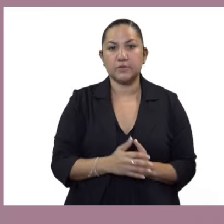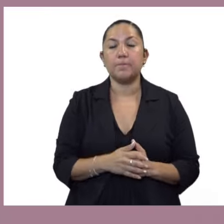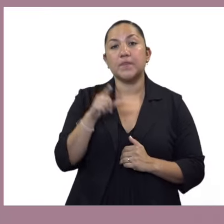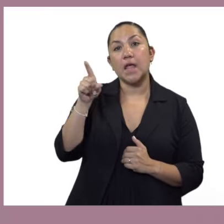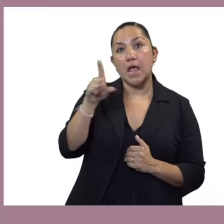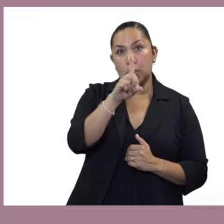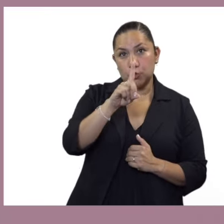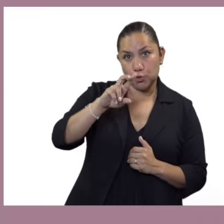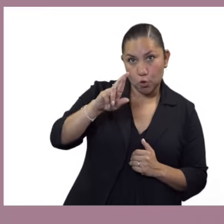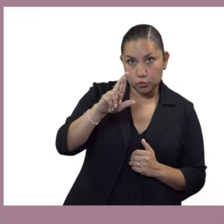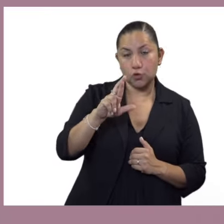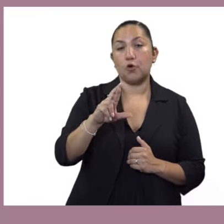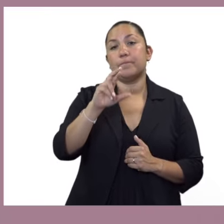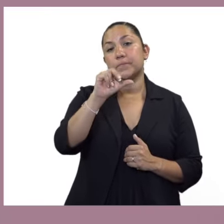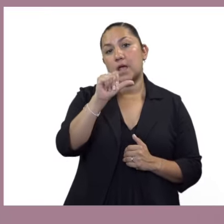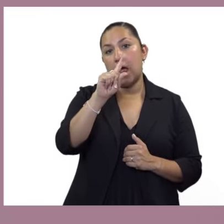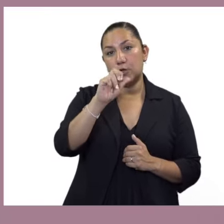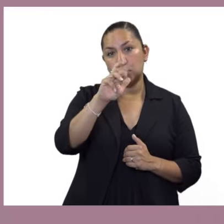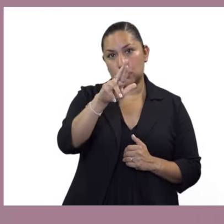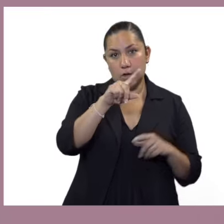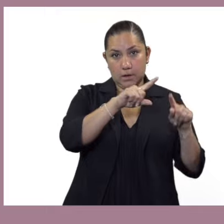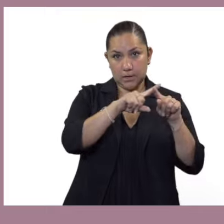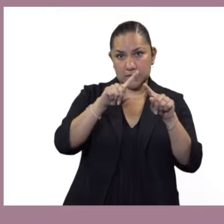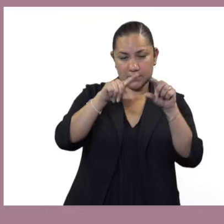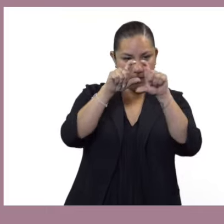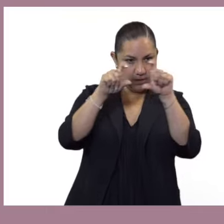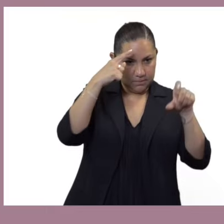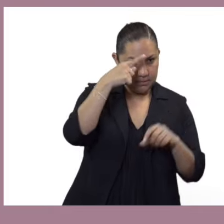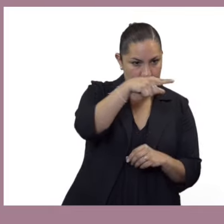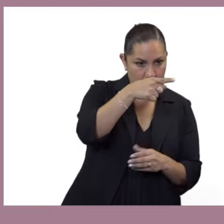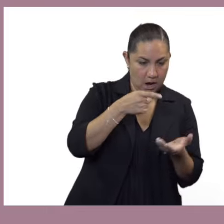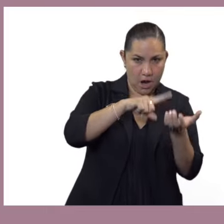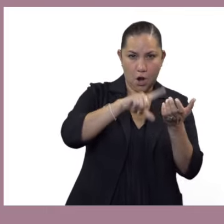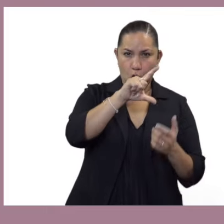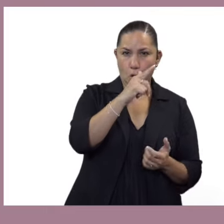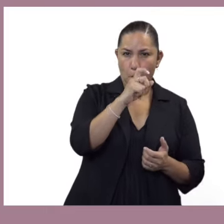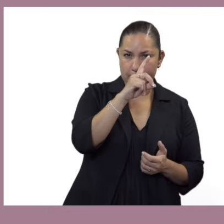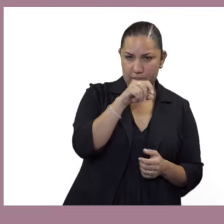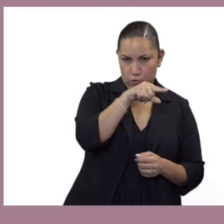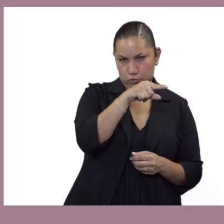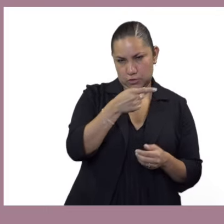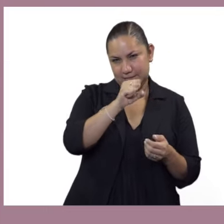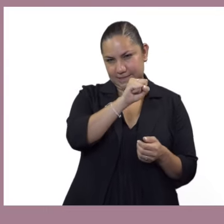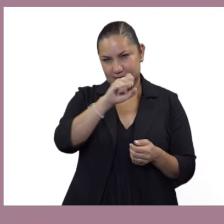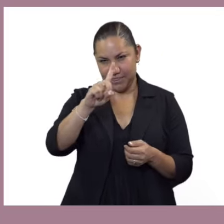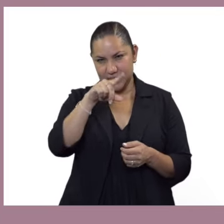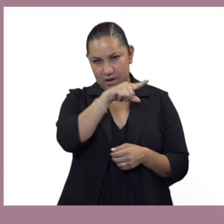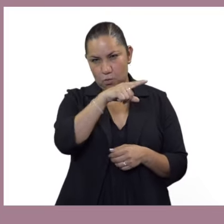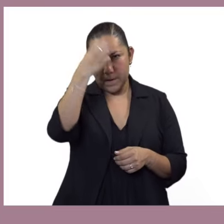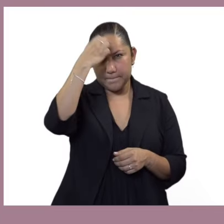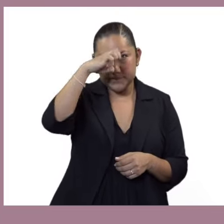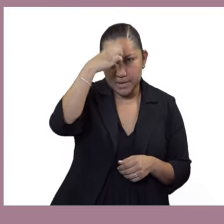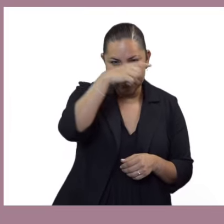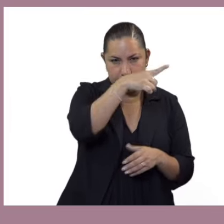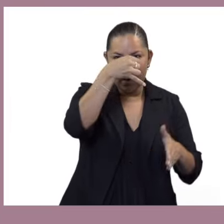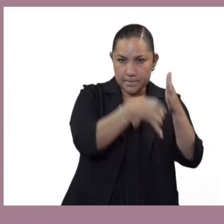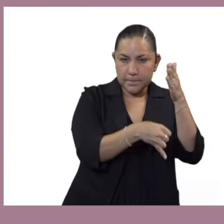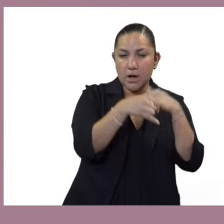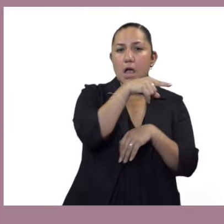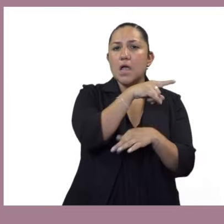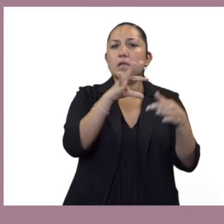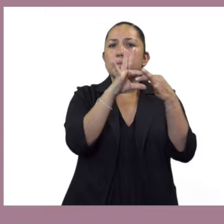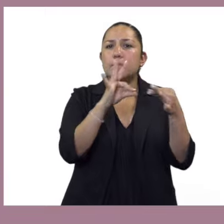Arthur botro logopeda y especialista en audición de la universidad estatal de San Diego especifica que los sonidos